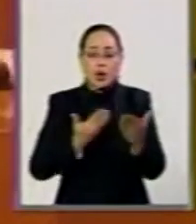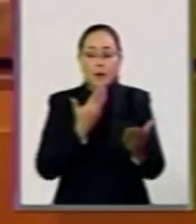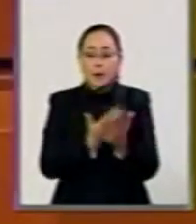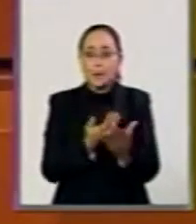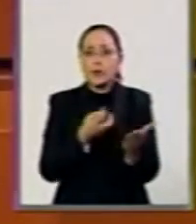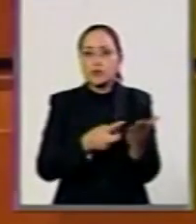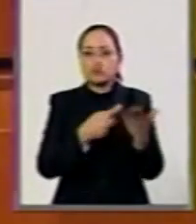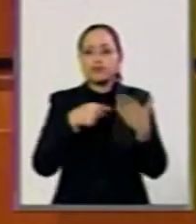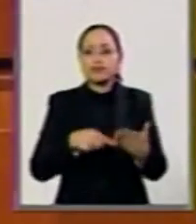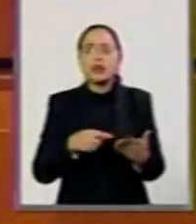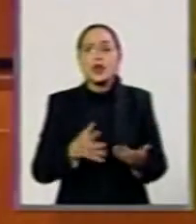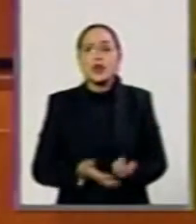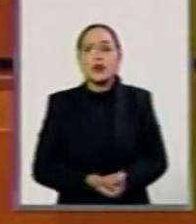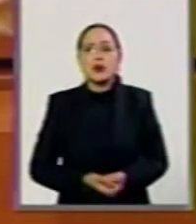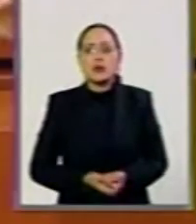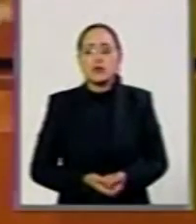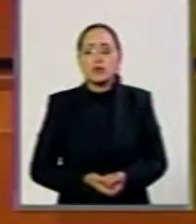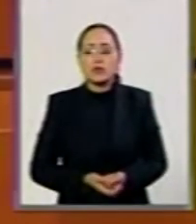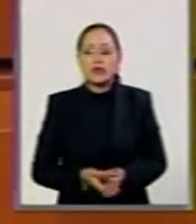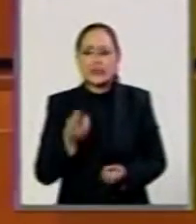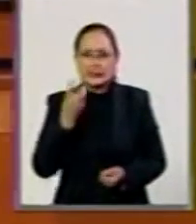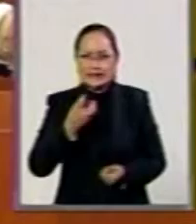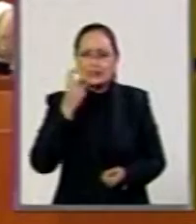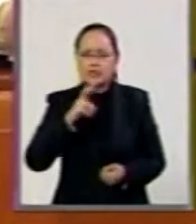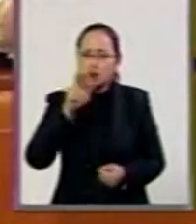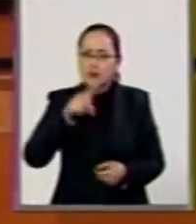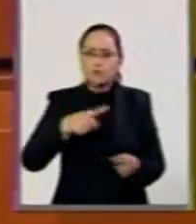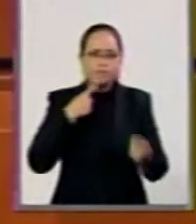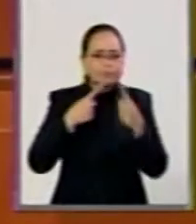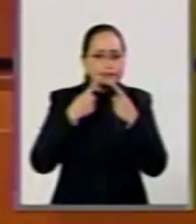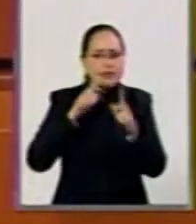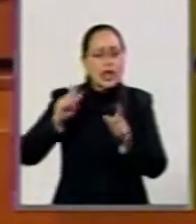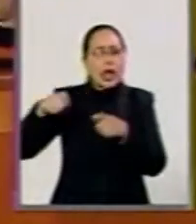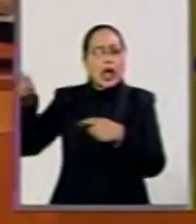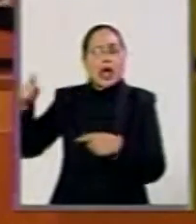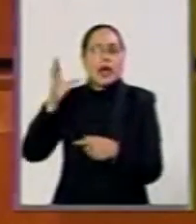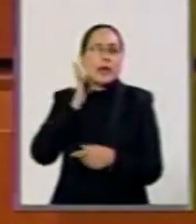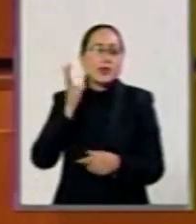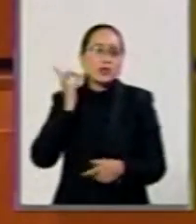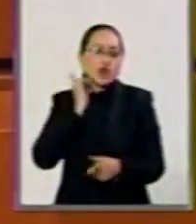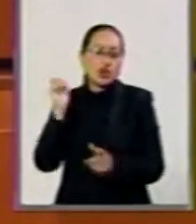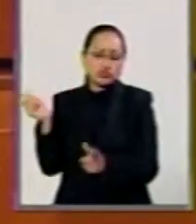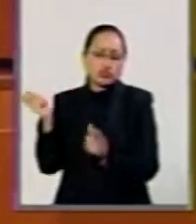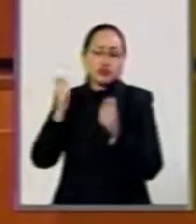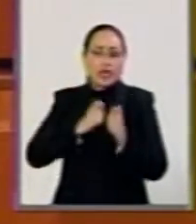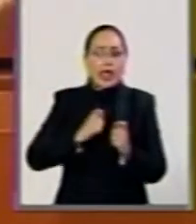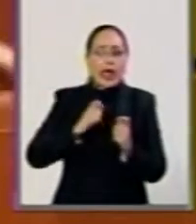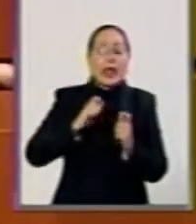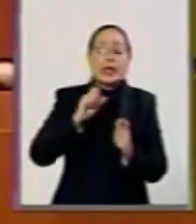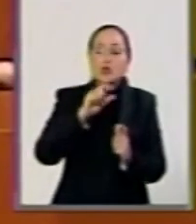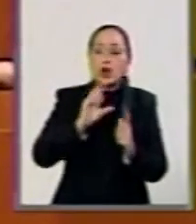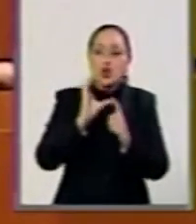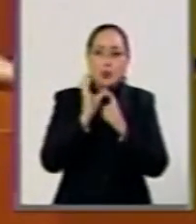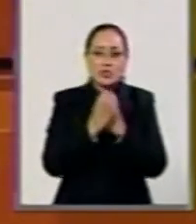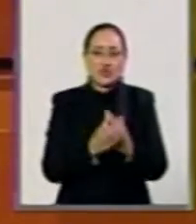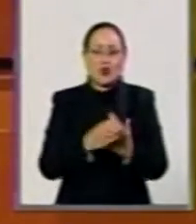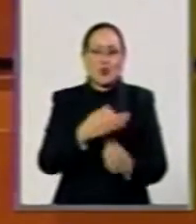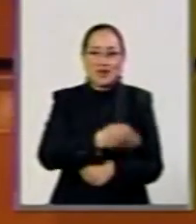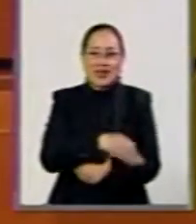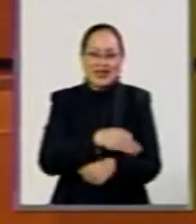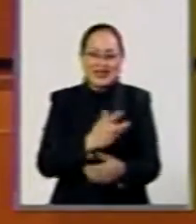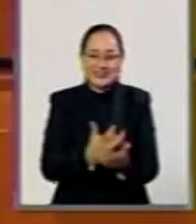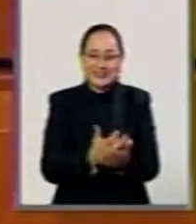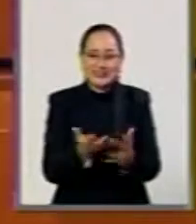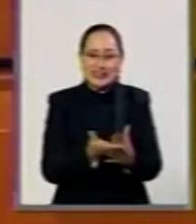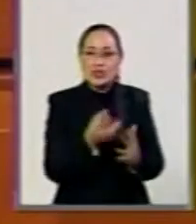un dictamen que fue muy controvertido, estuvo en la Cámara de Diputados, se votó en la permanente y la senadora Angélica de la Peña volvió